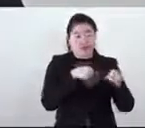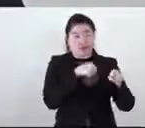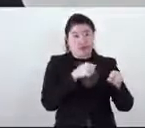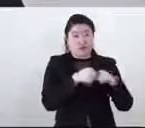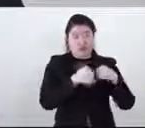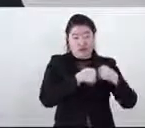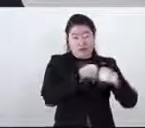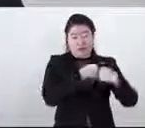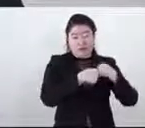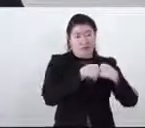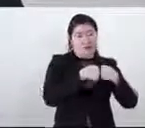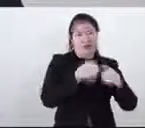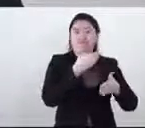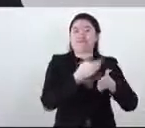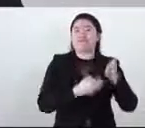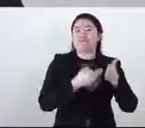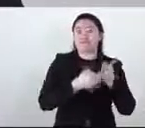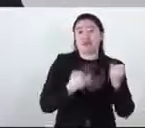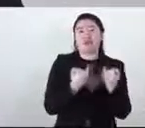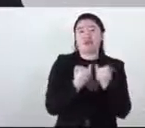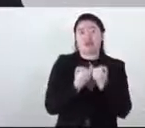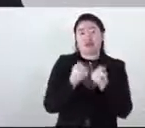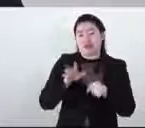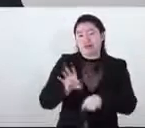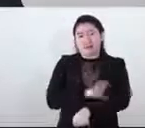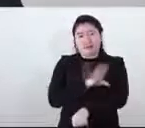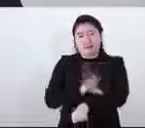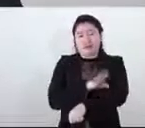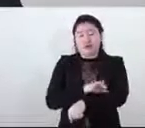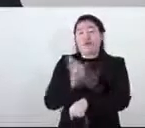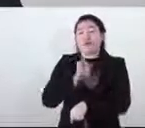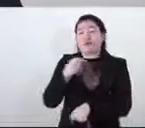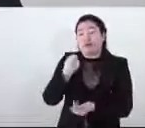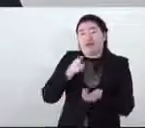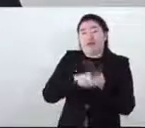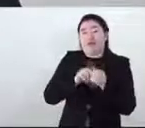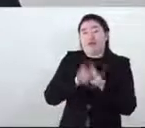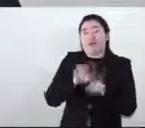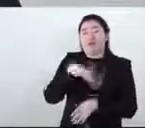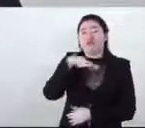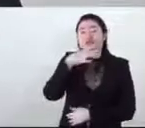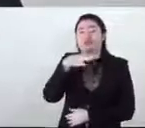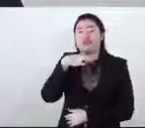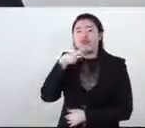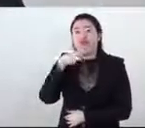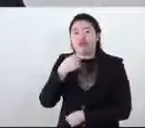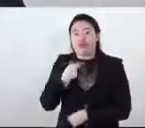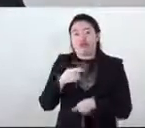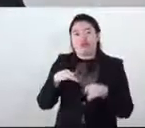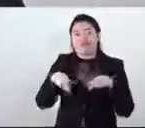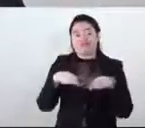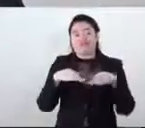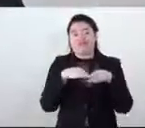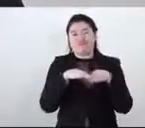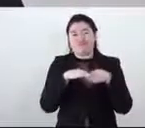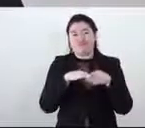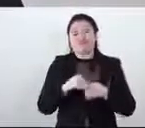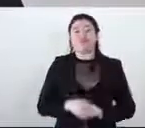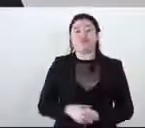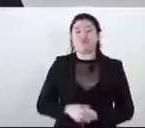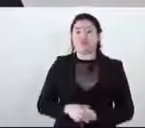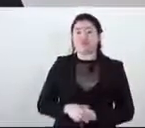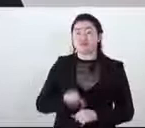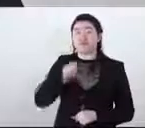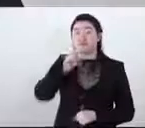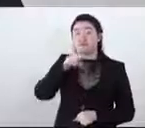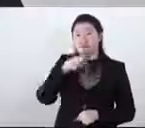fusión, corriente bajo en el proceso y posibles contaminantes en las superficies de contacto. Cantidades de pernos